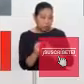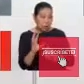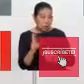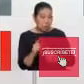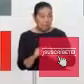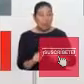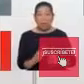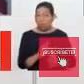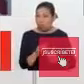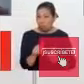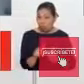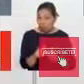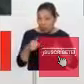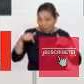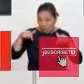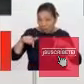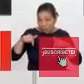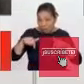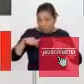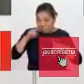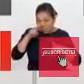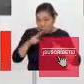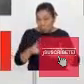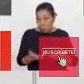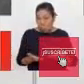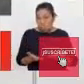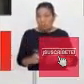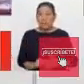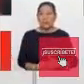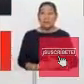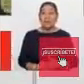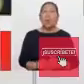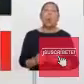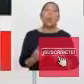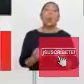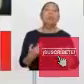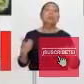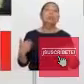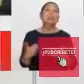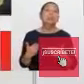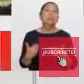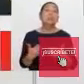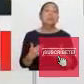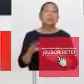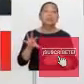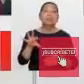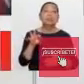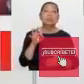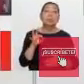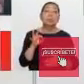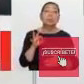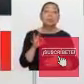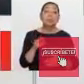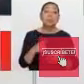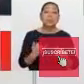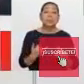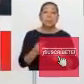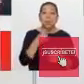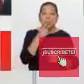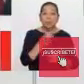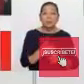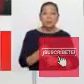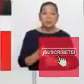criminal, ¿todos se encuentran aún en nuestro país? Y sobre todo, ¿cuán cerca estamos de encontrar a los autores de este